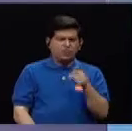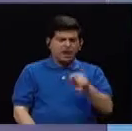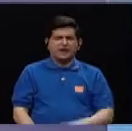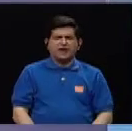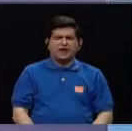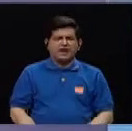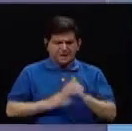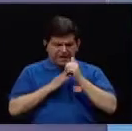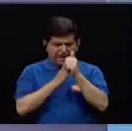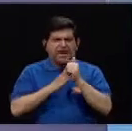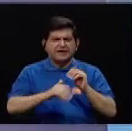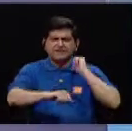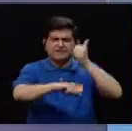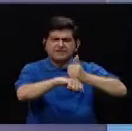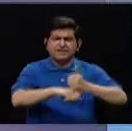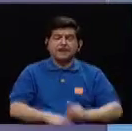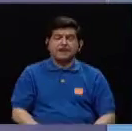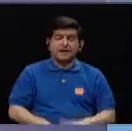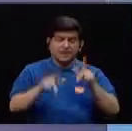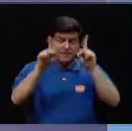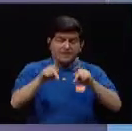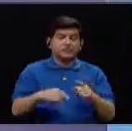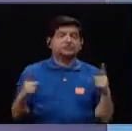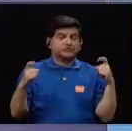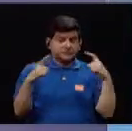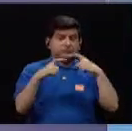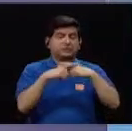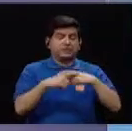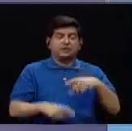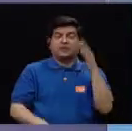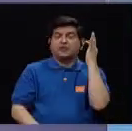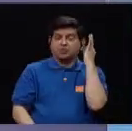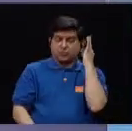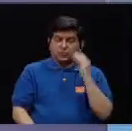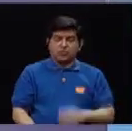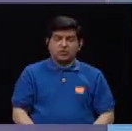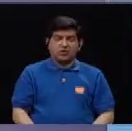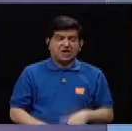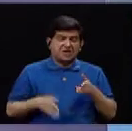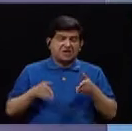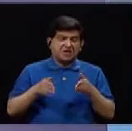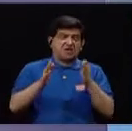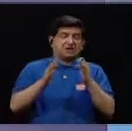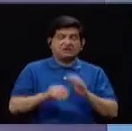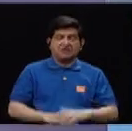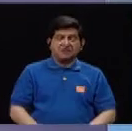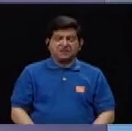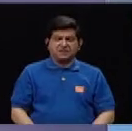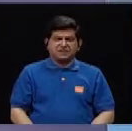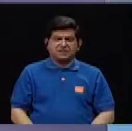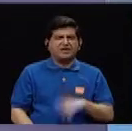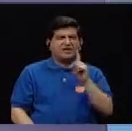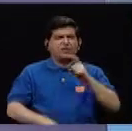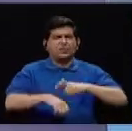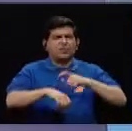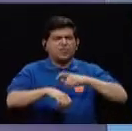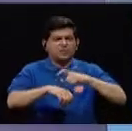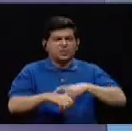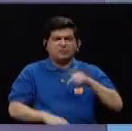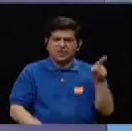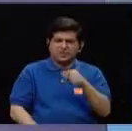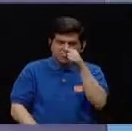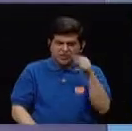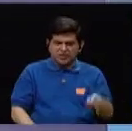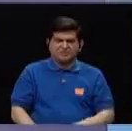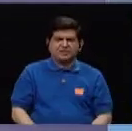daba las pautas, las guías, era un personaje bastante complejo porque era una mujer de la calle. De hecho, hubo una secuencia que se tuvo que